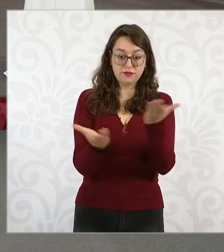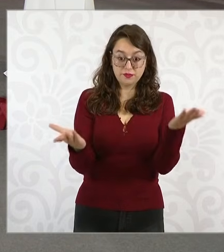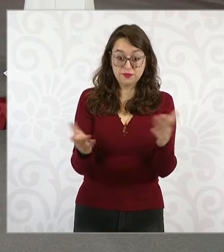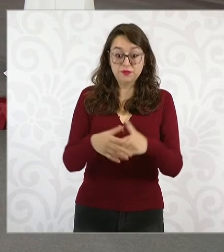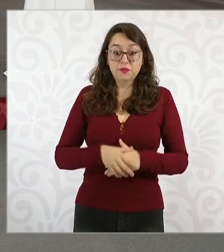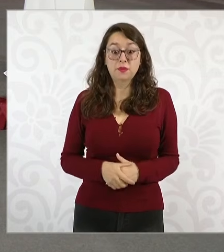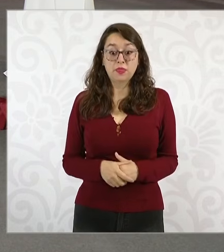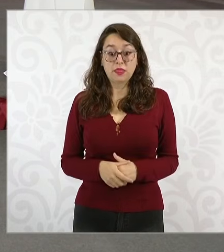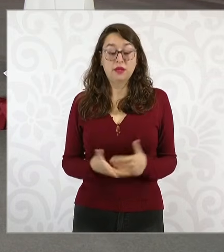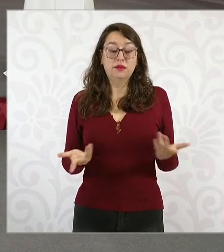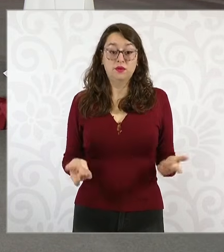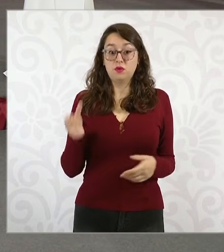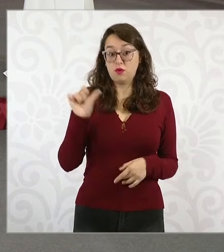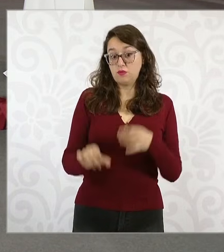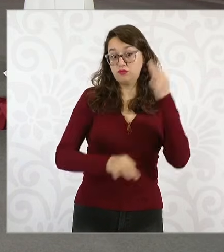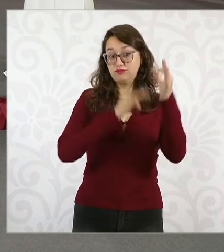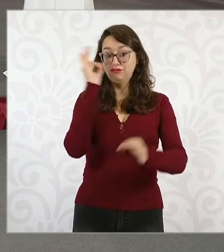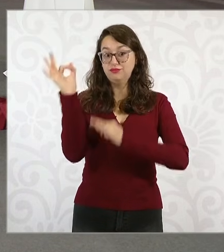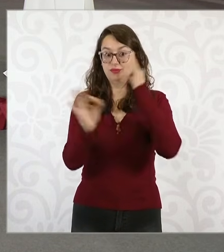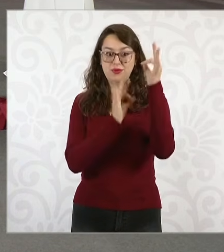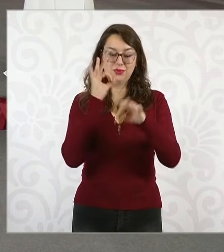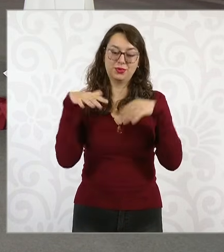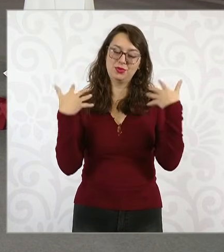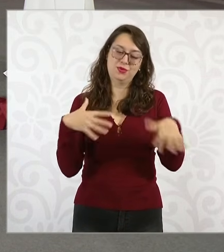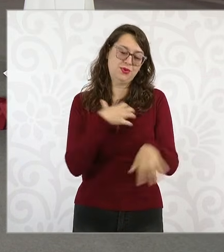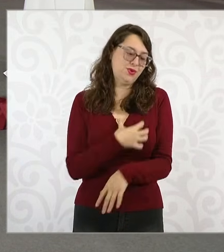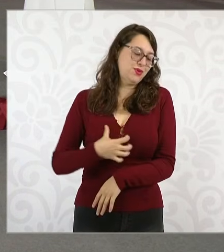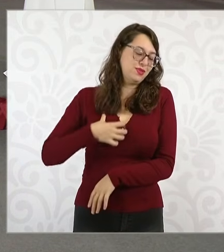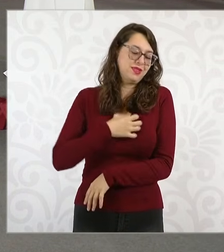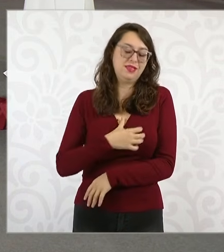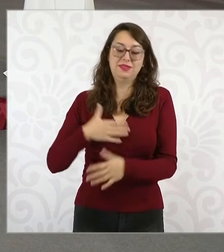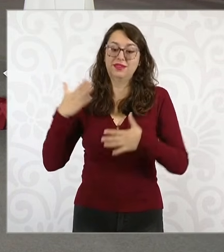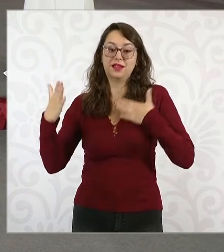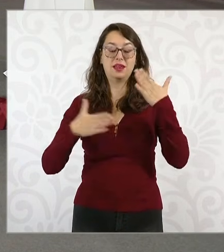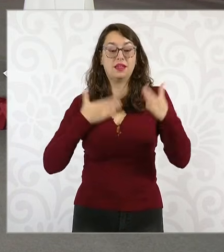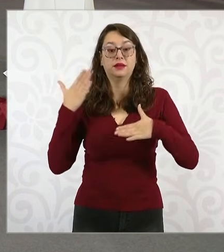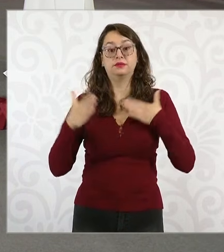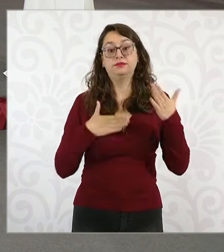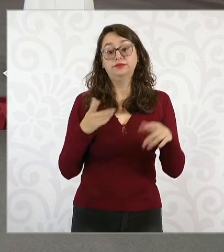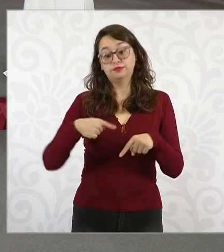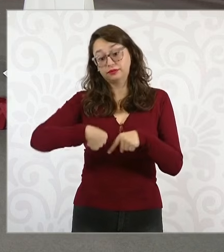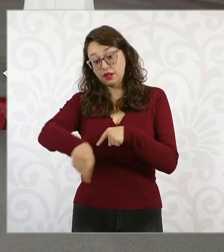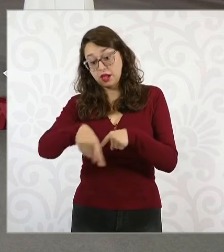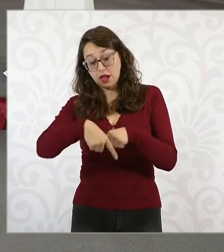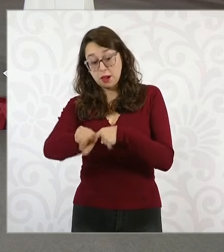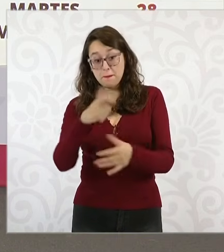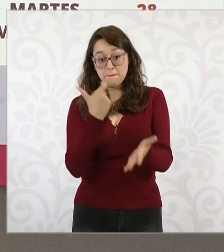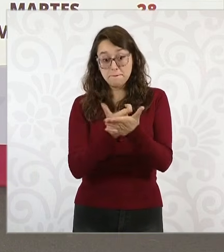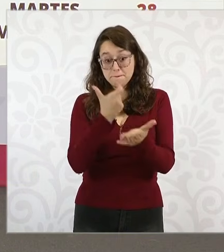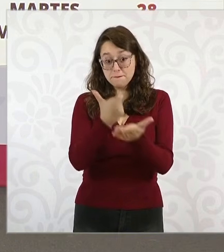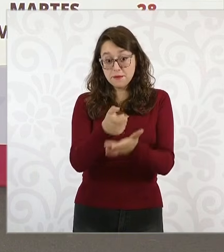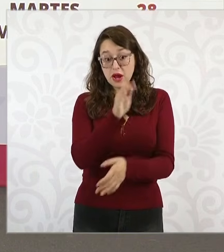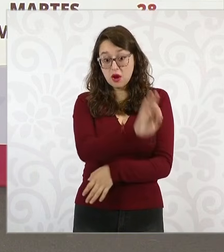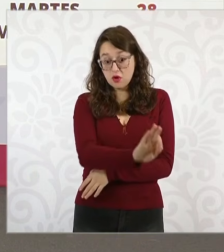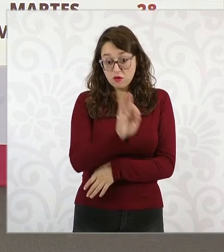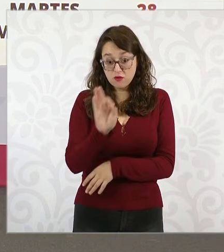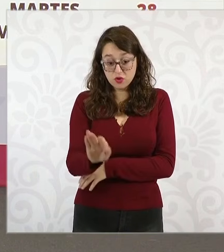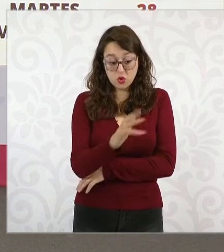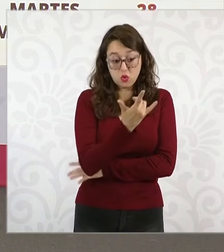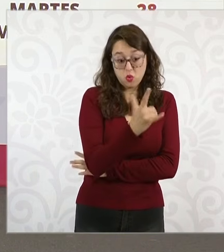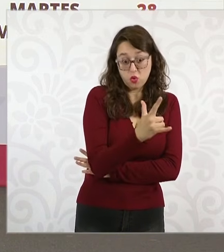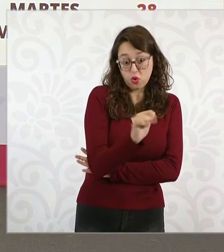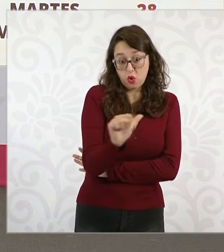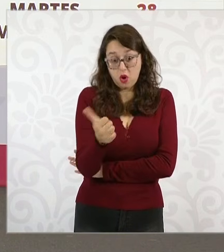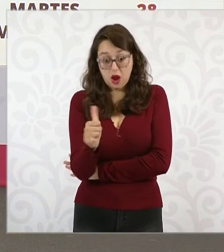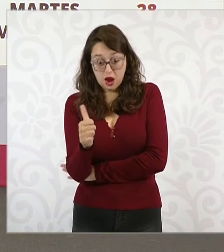estas noticias es muy agradable, es una felicidad realmente. Les presentamos el calendario de pagos, bimestre